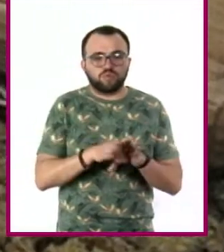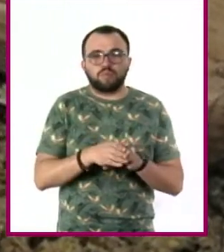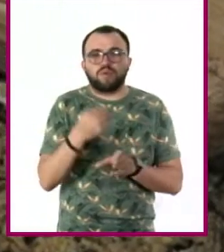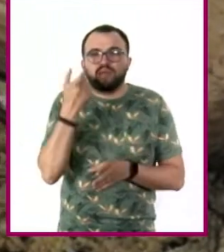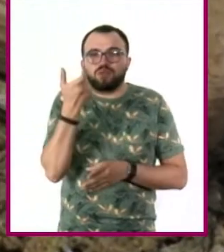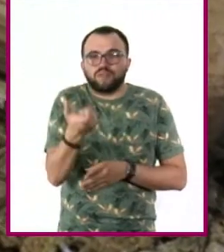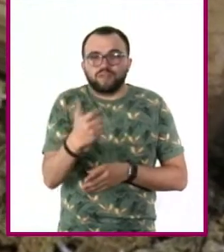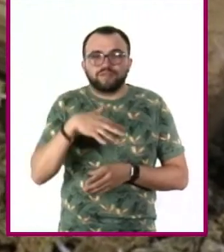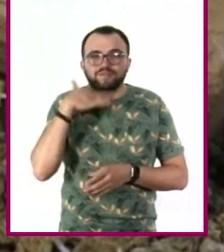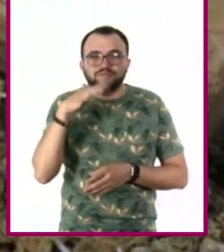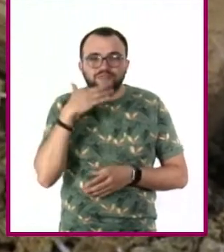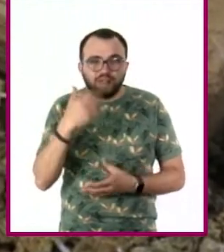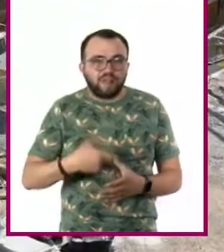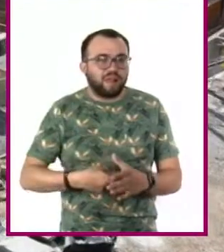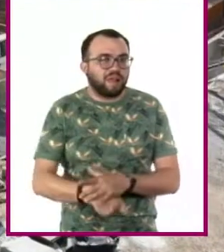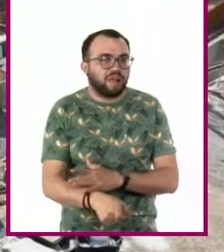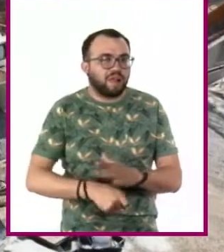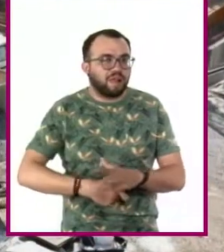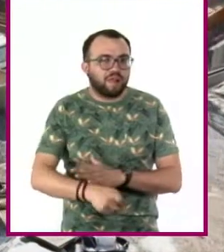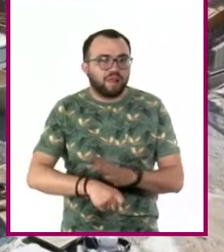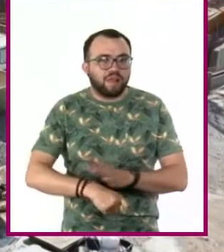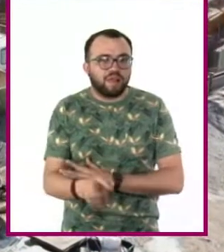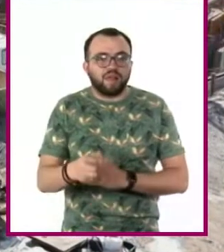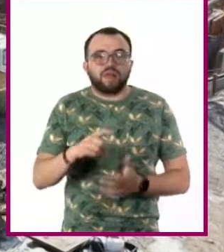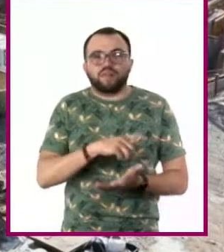dinero y donde tenemos